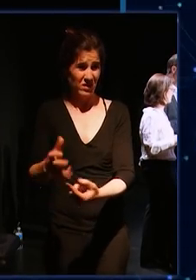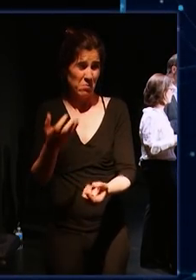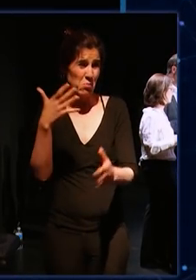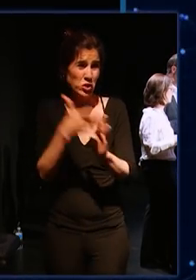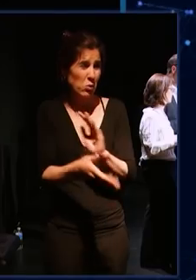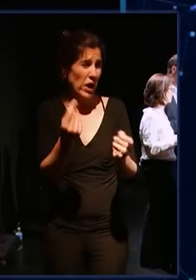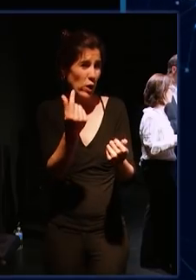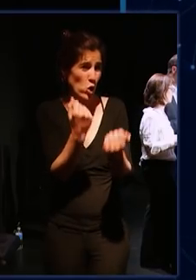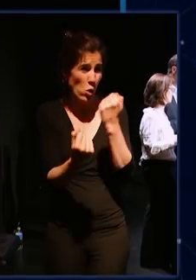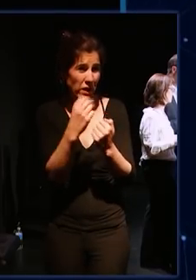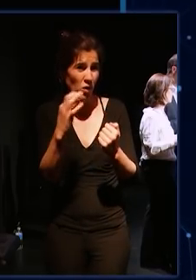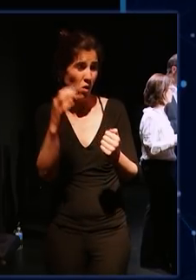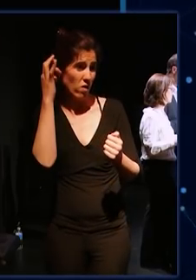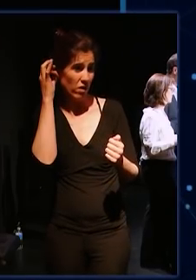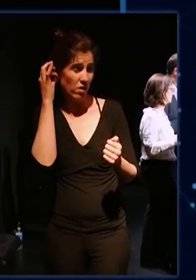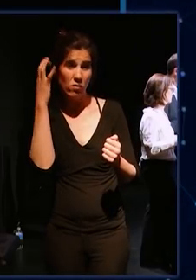deporte por ese motivo.